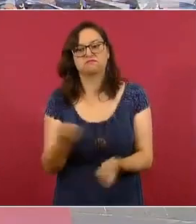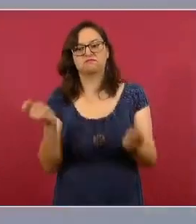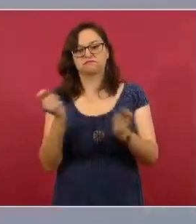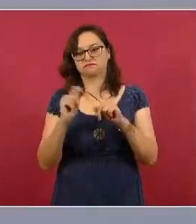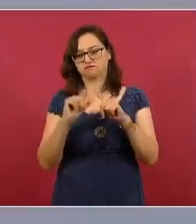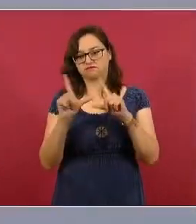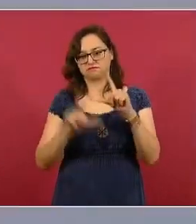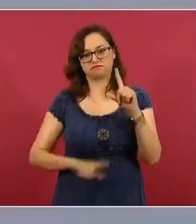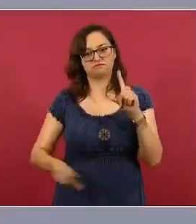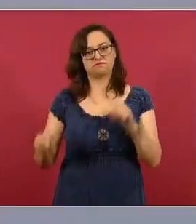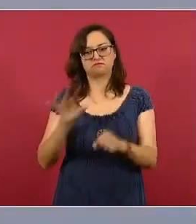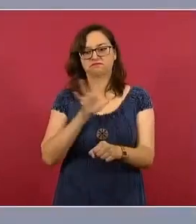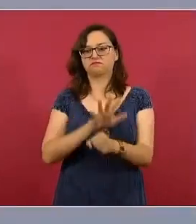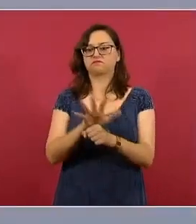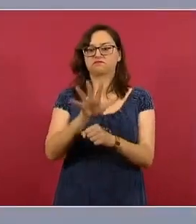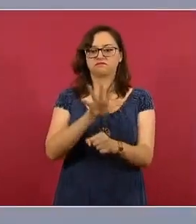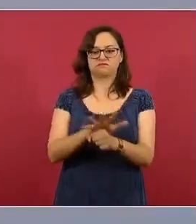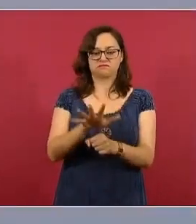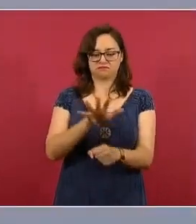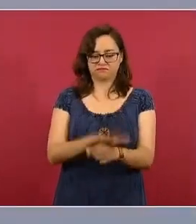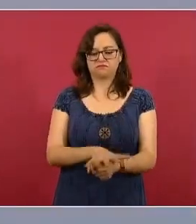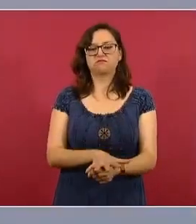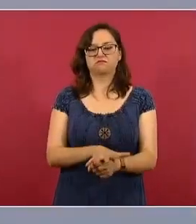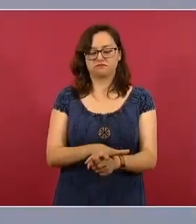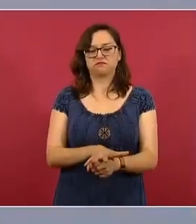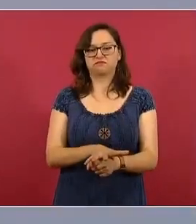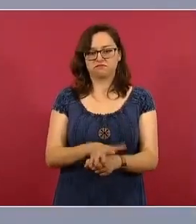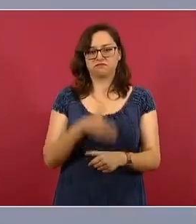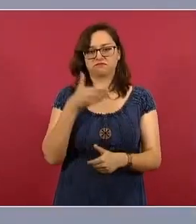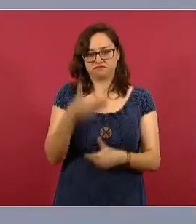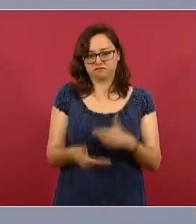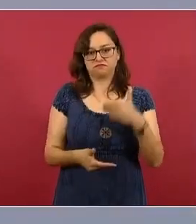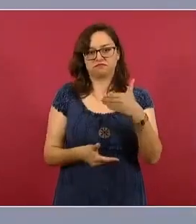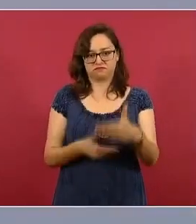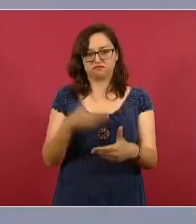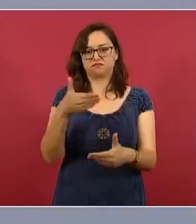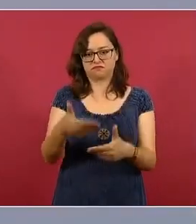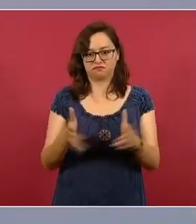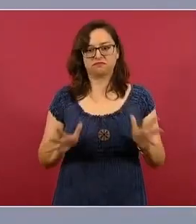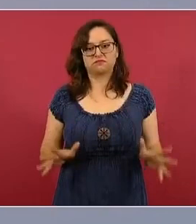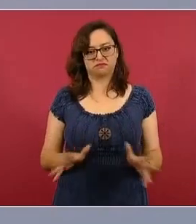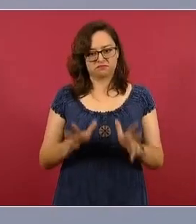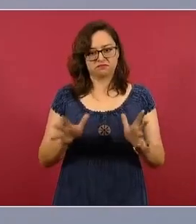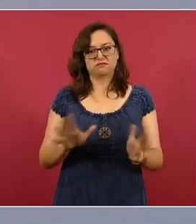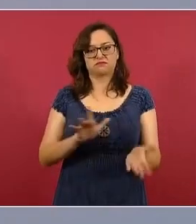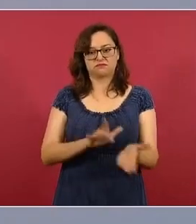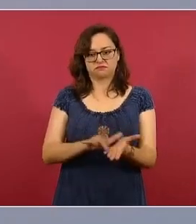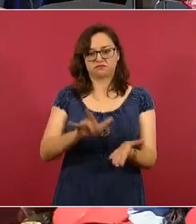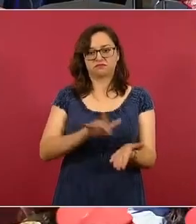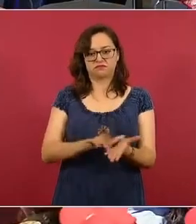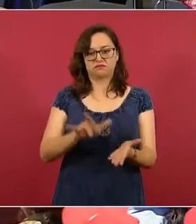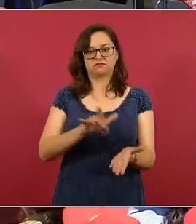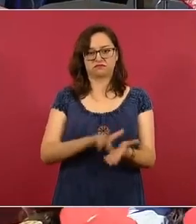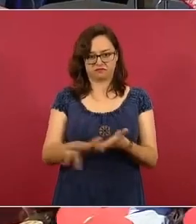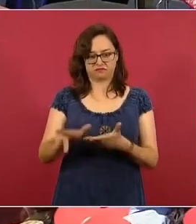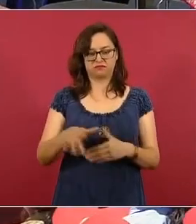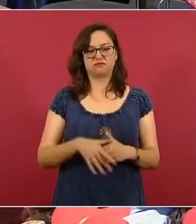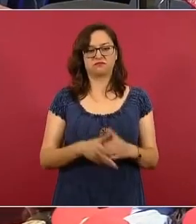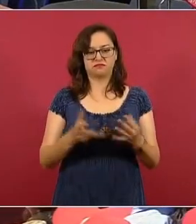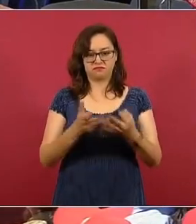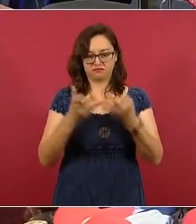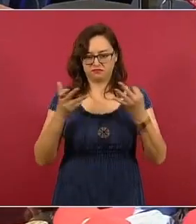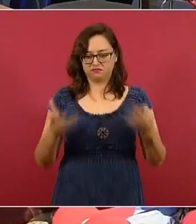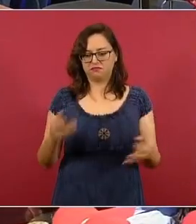no nos falten los fertilizantes y podamos apoyar a los productores con